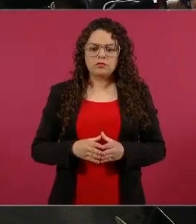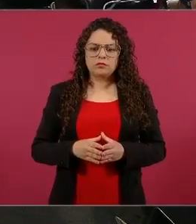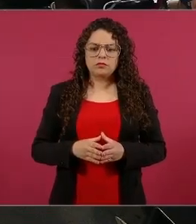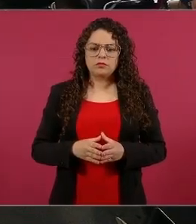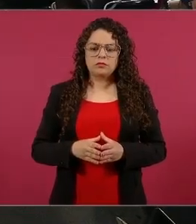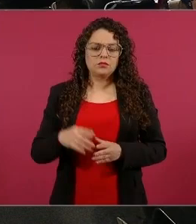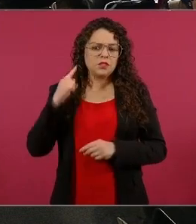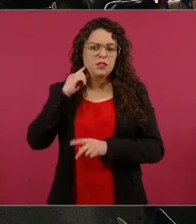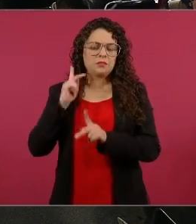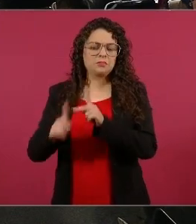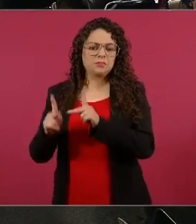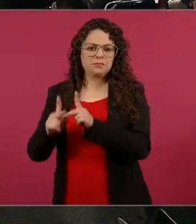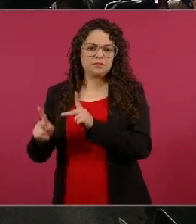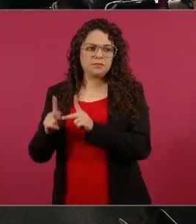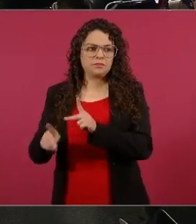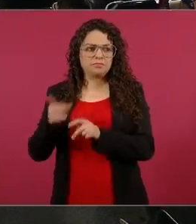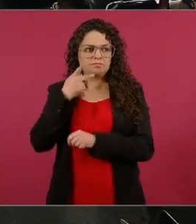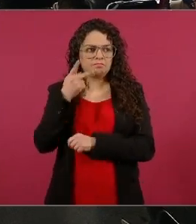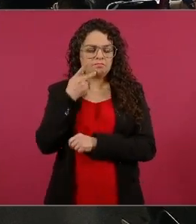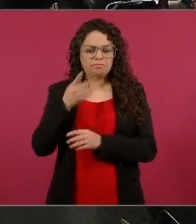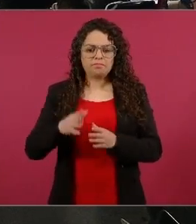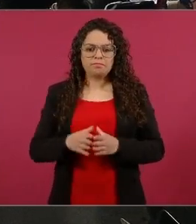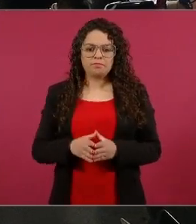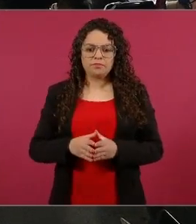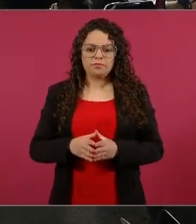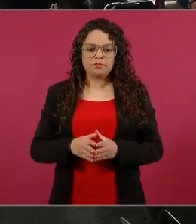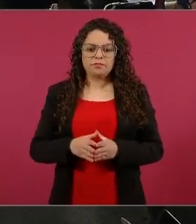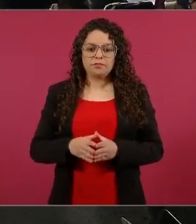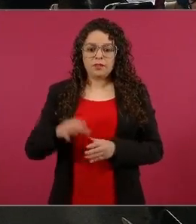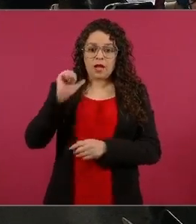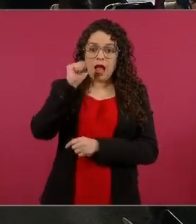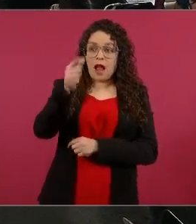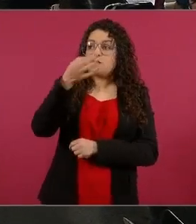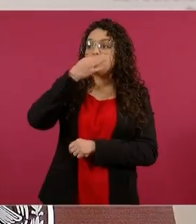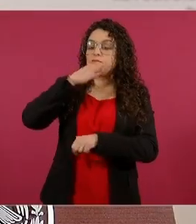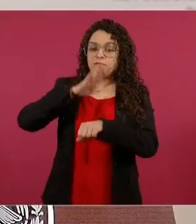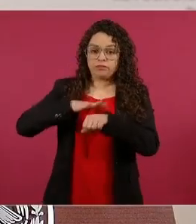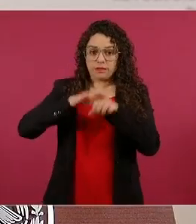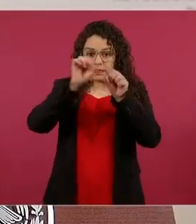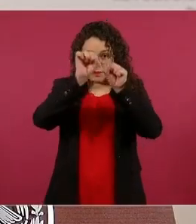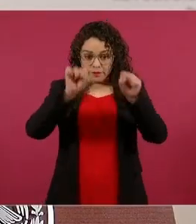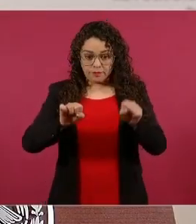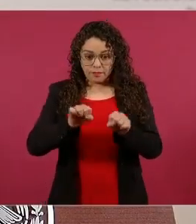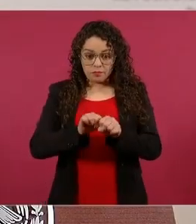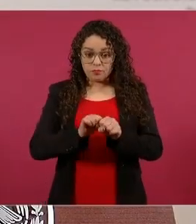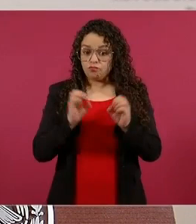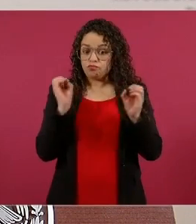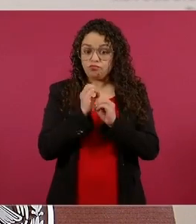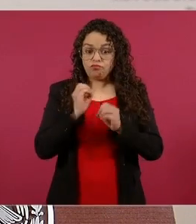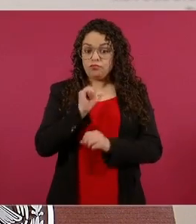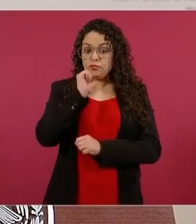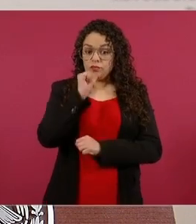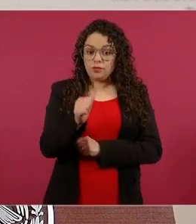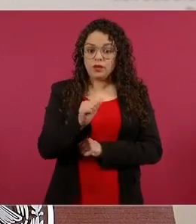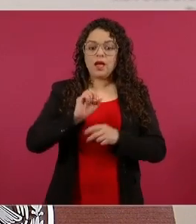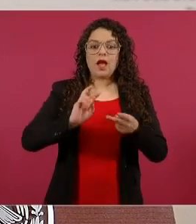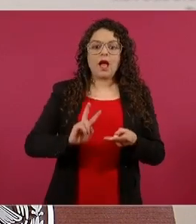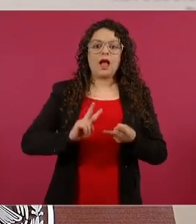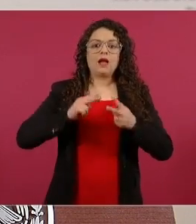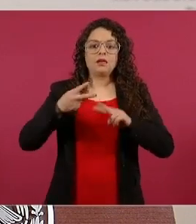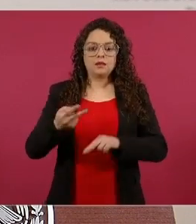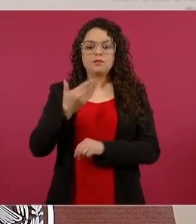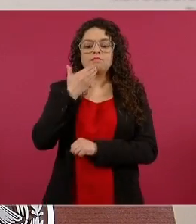asunto del supermercado nosotros no tenemos reportes de del sistema del banco por el contrario eh ha